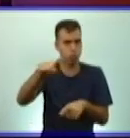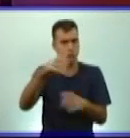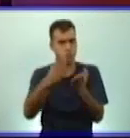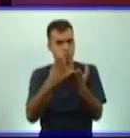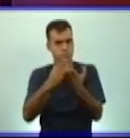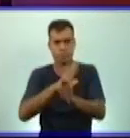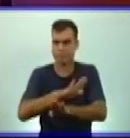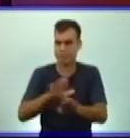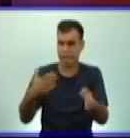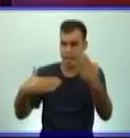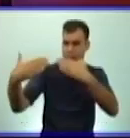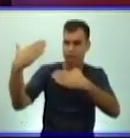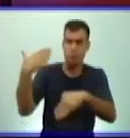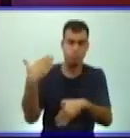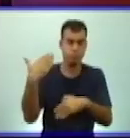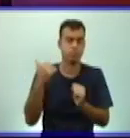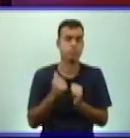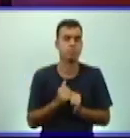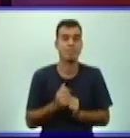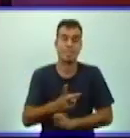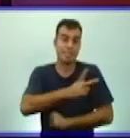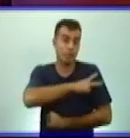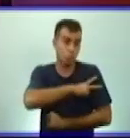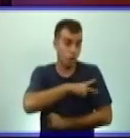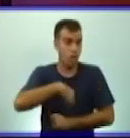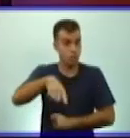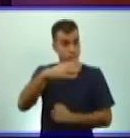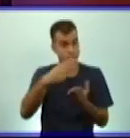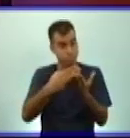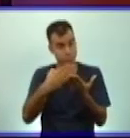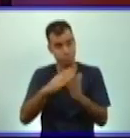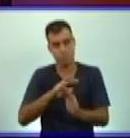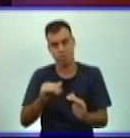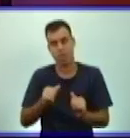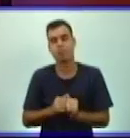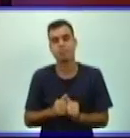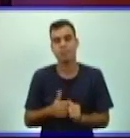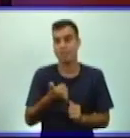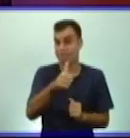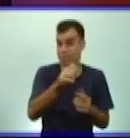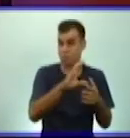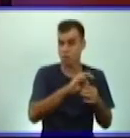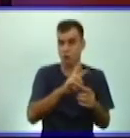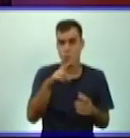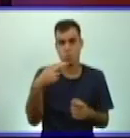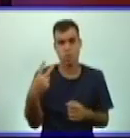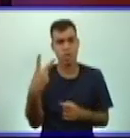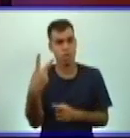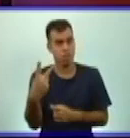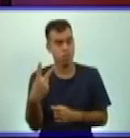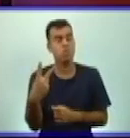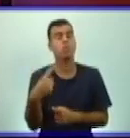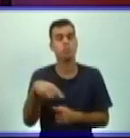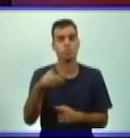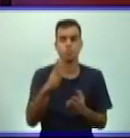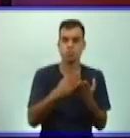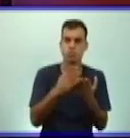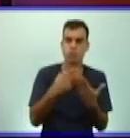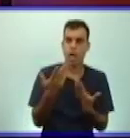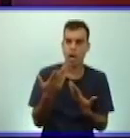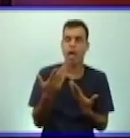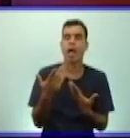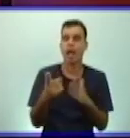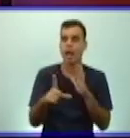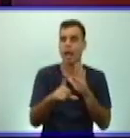en otros niveles educativos como el de secundaria básica y bueno, en el 10º grado, en la unidad número 2, cuando estudiaron la descripción del